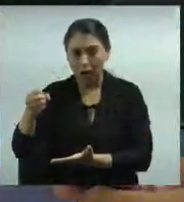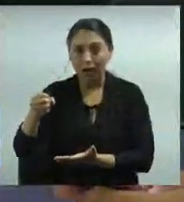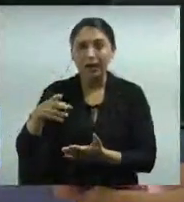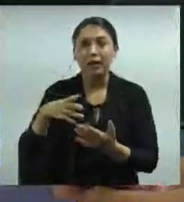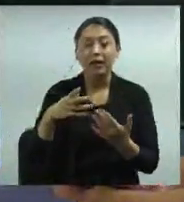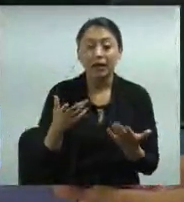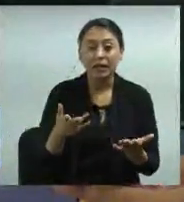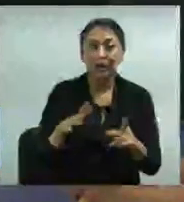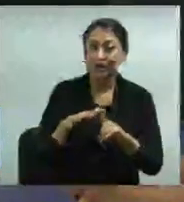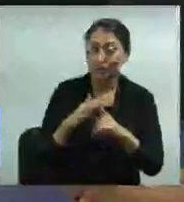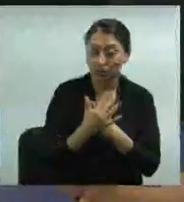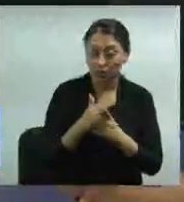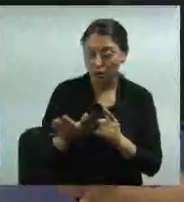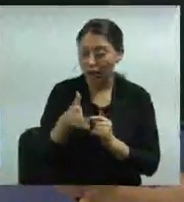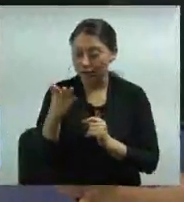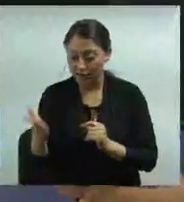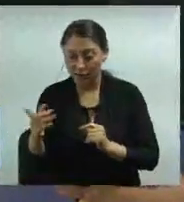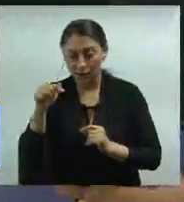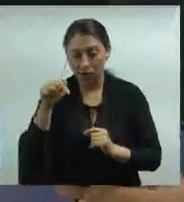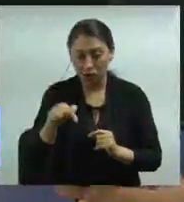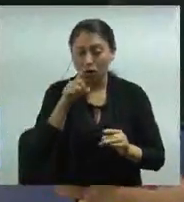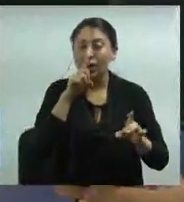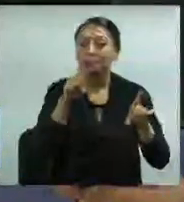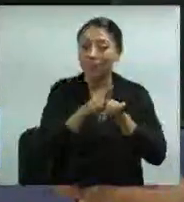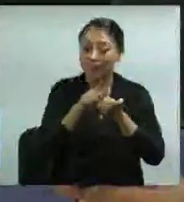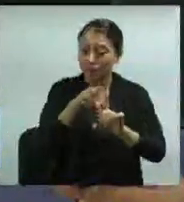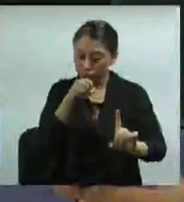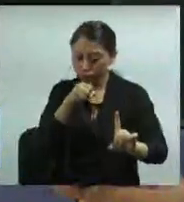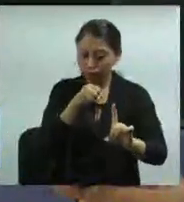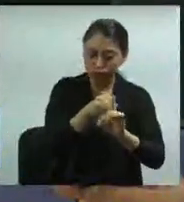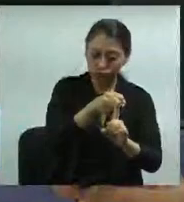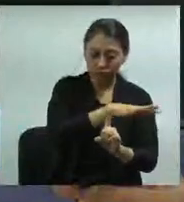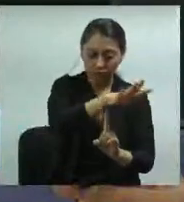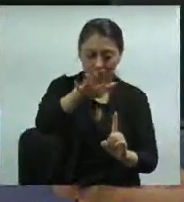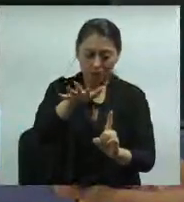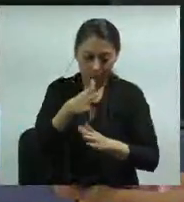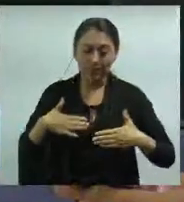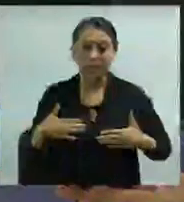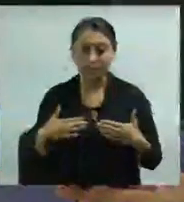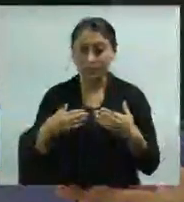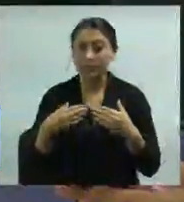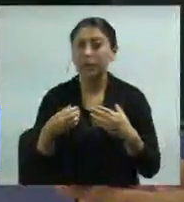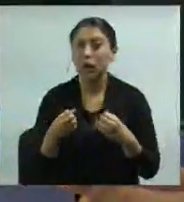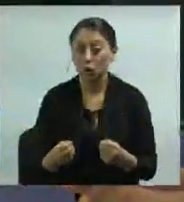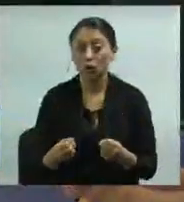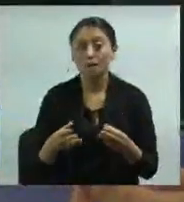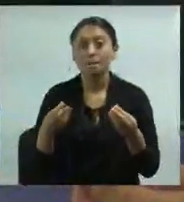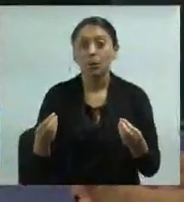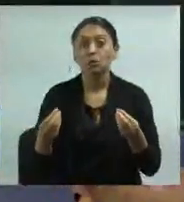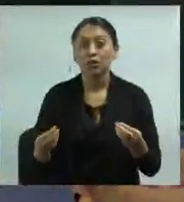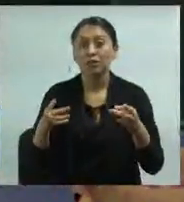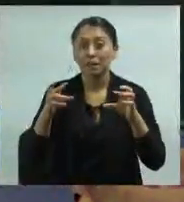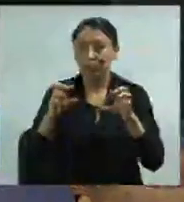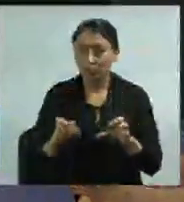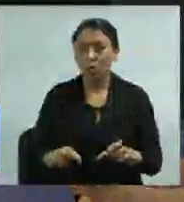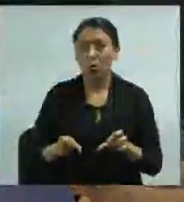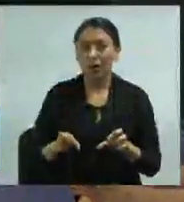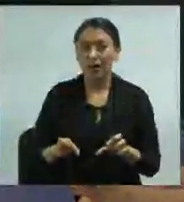y hoy lo que estamos viviendo también afecta al medio ambiente y la salud. Muchas personas de